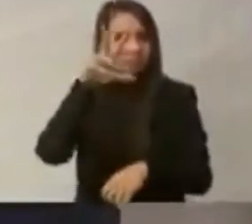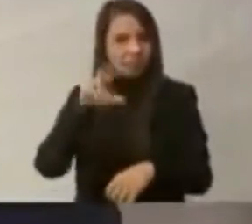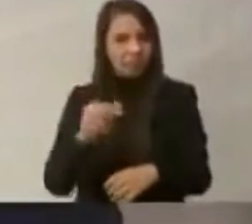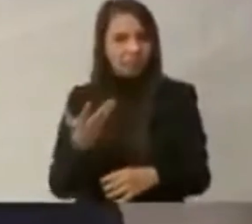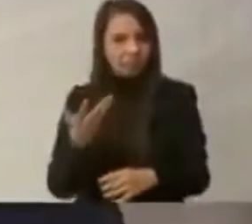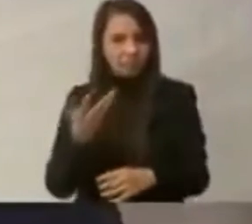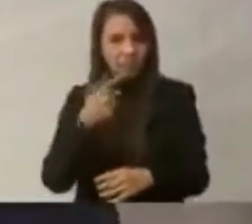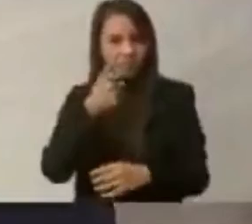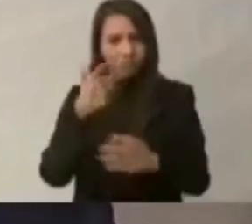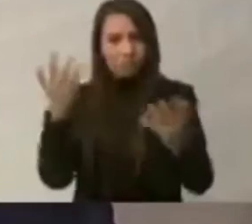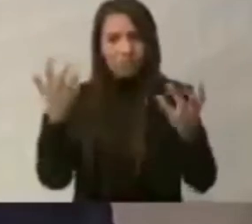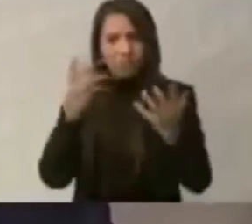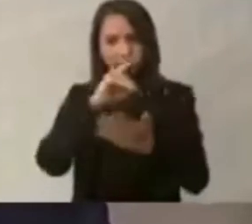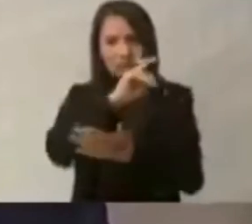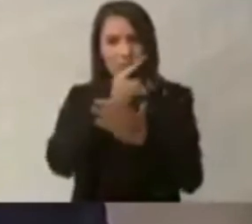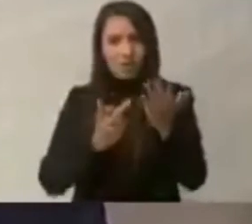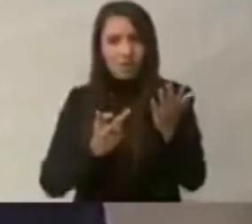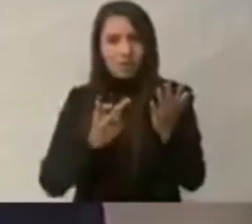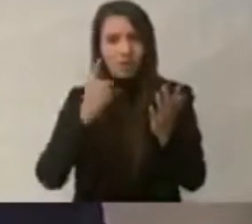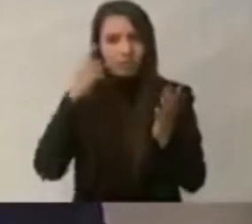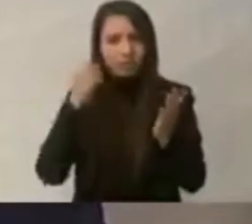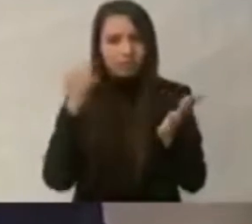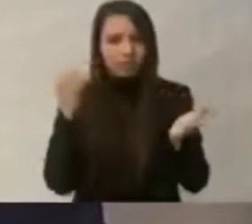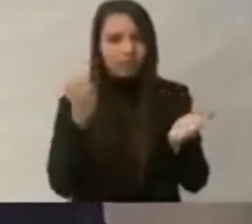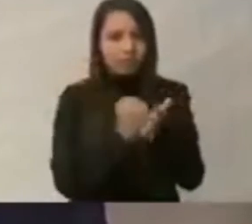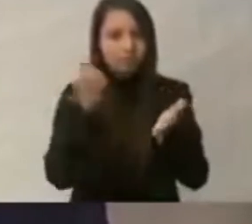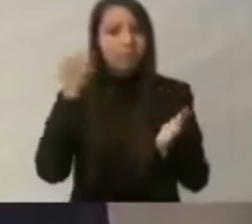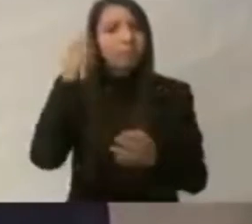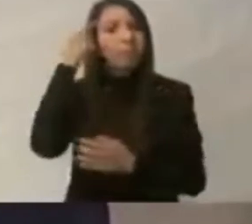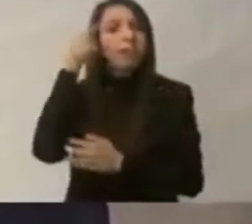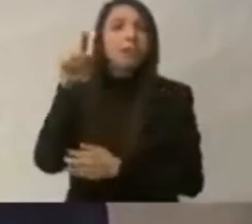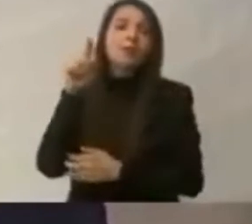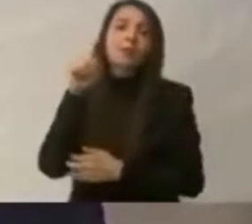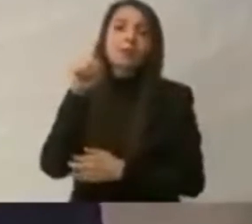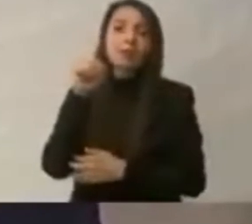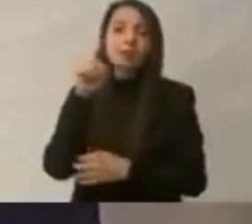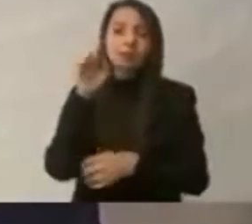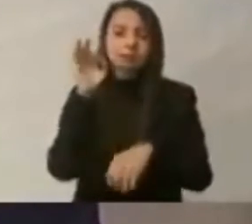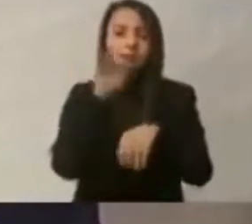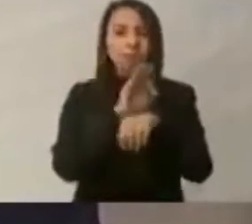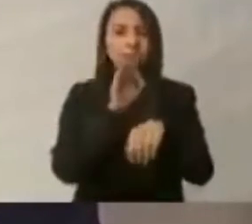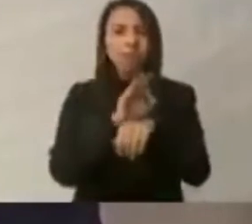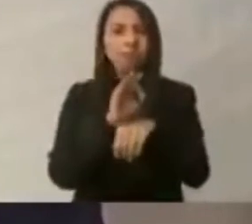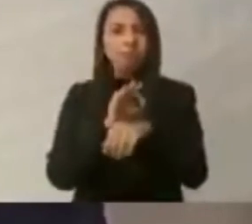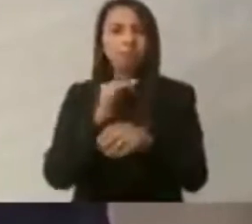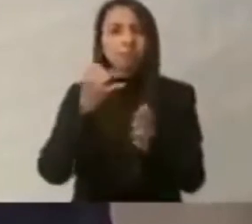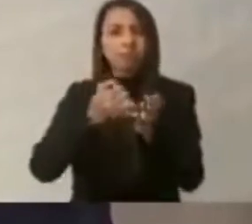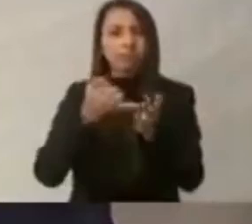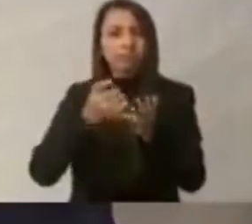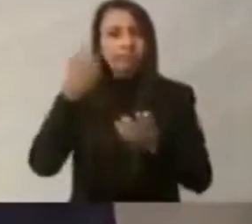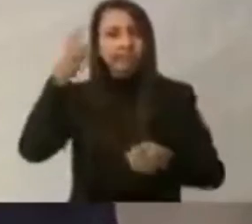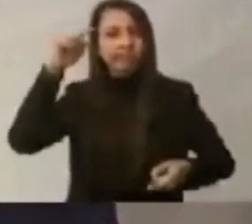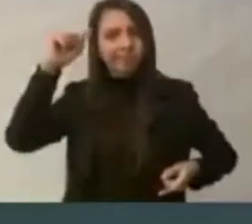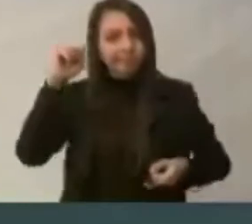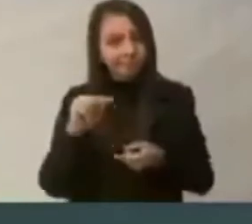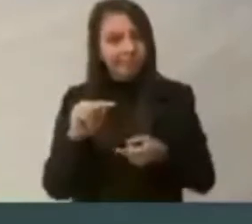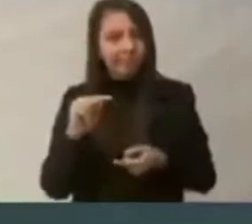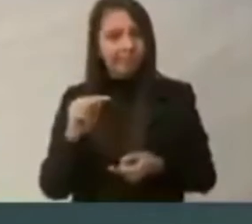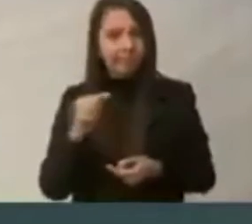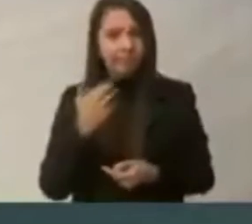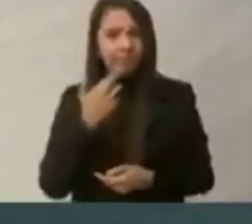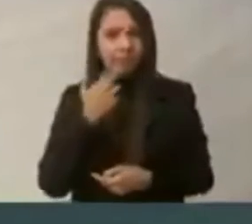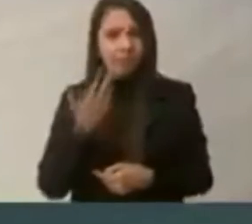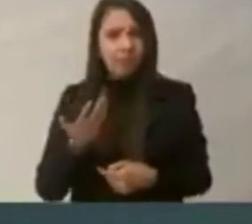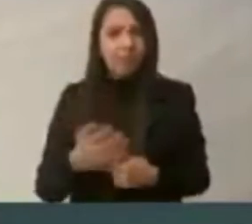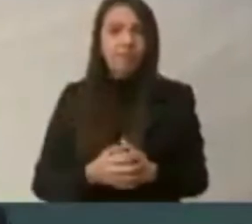programa de estímulos fiscales en la frontera. Y decidimos hacerlo. Me